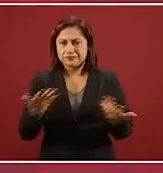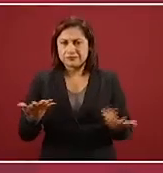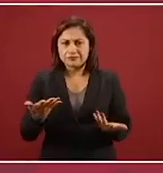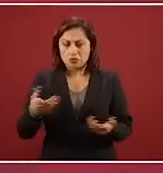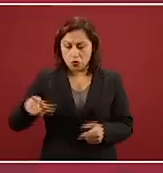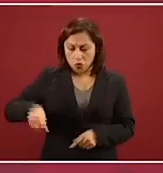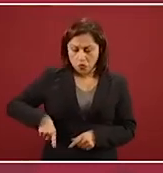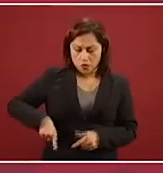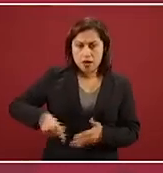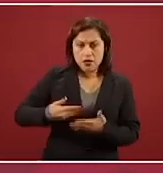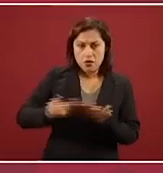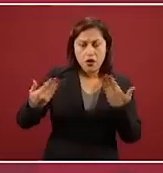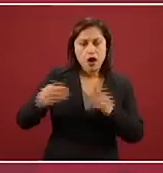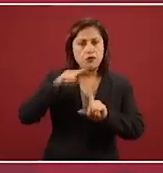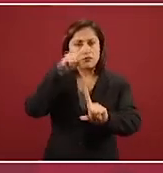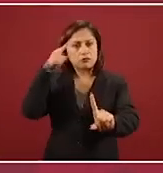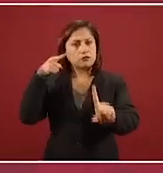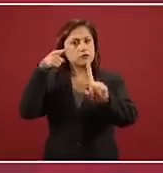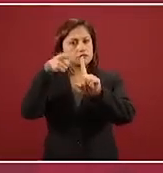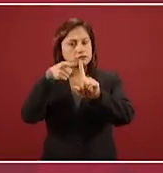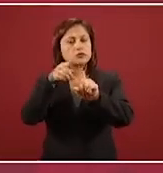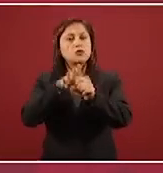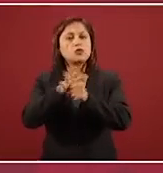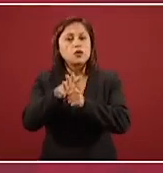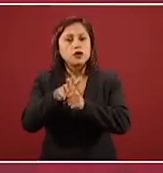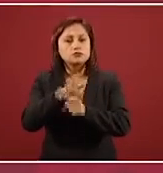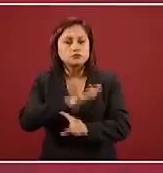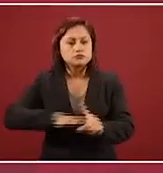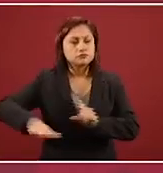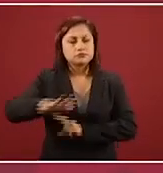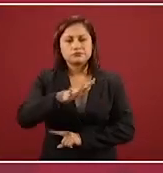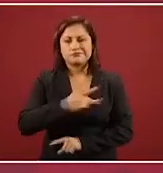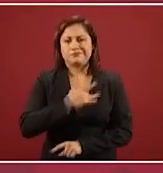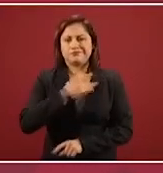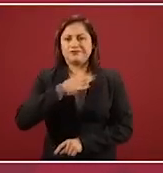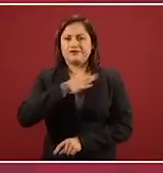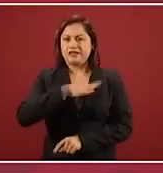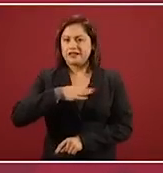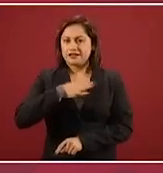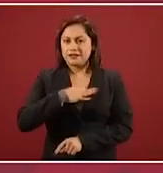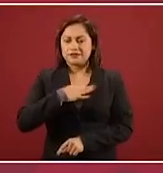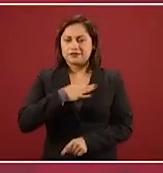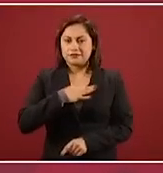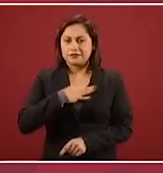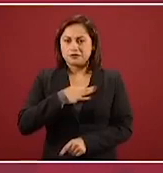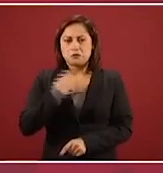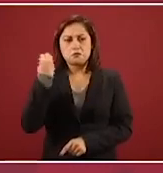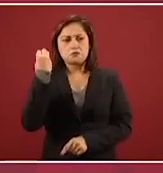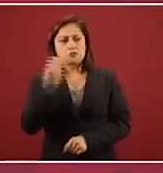del gobierno, garantizar la felicidad del pueblo. Nosotros estamos enviando,